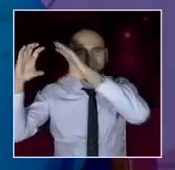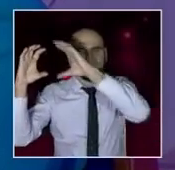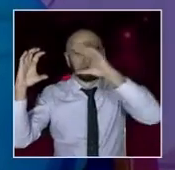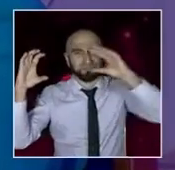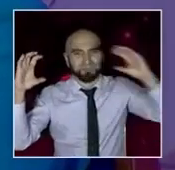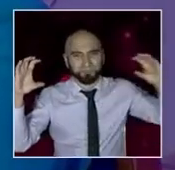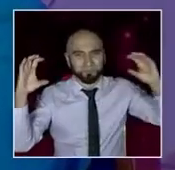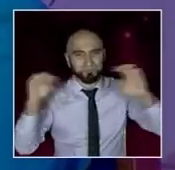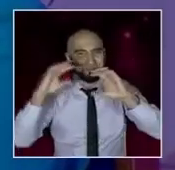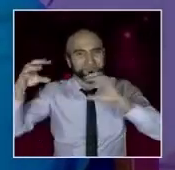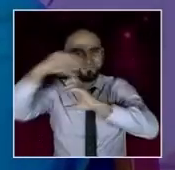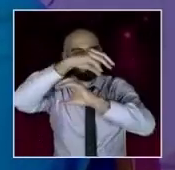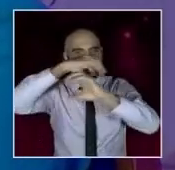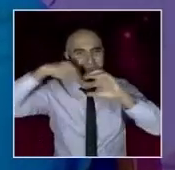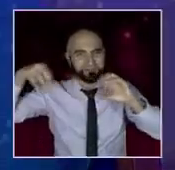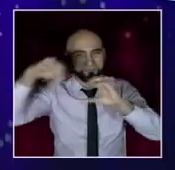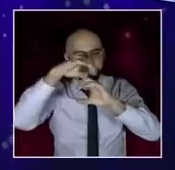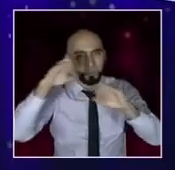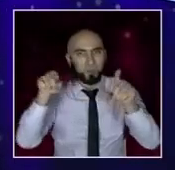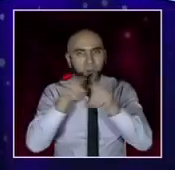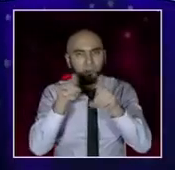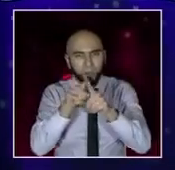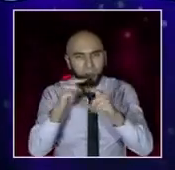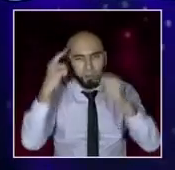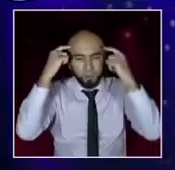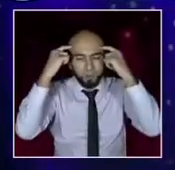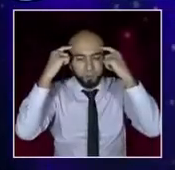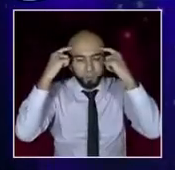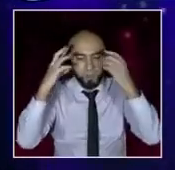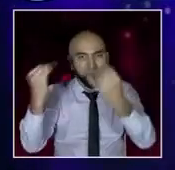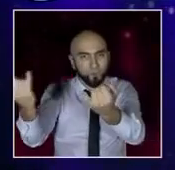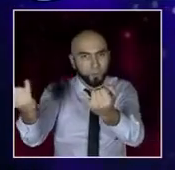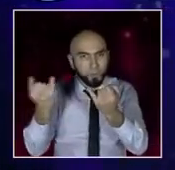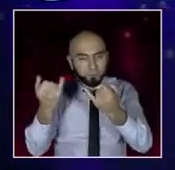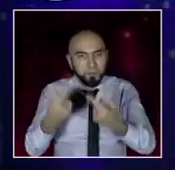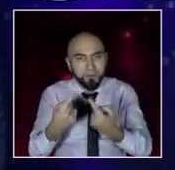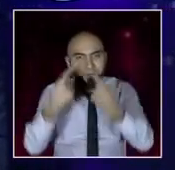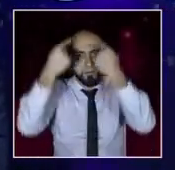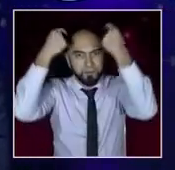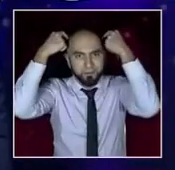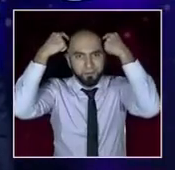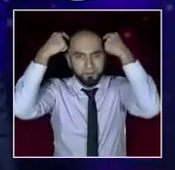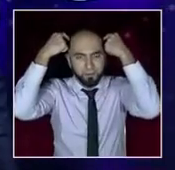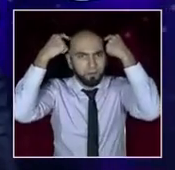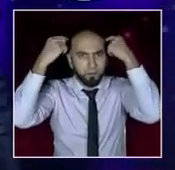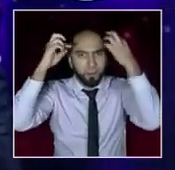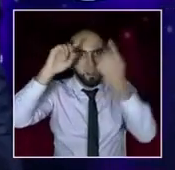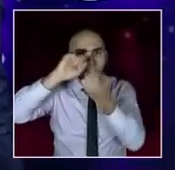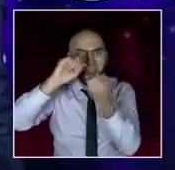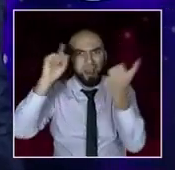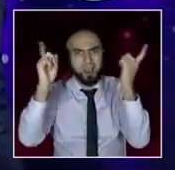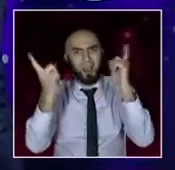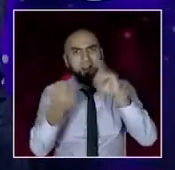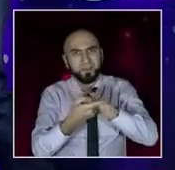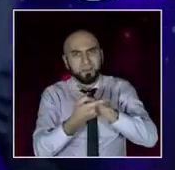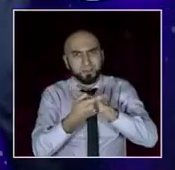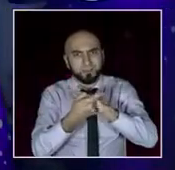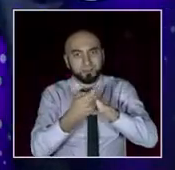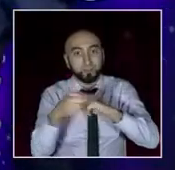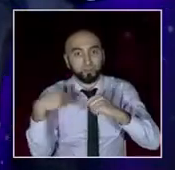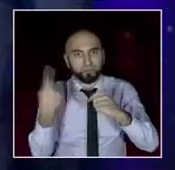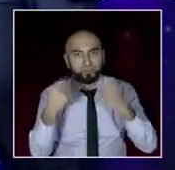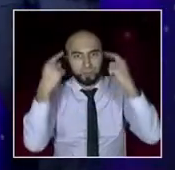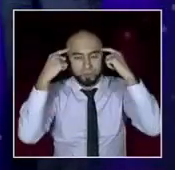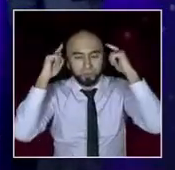este proceso de leer información sensorial que entra, pero de hecho es al revés, donde proyectamos